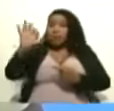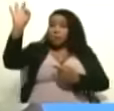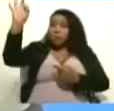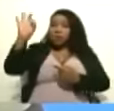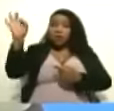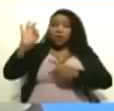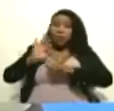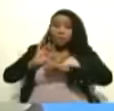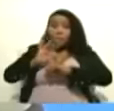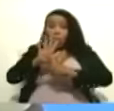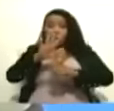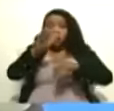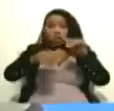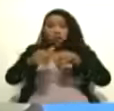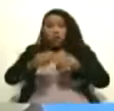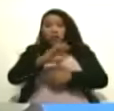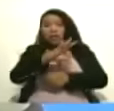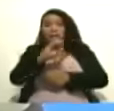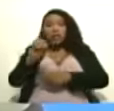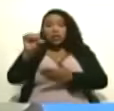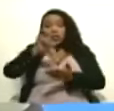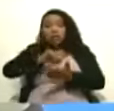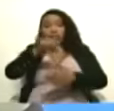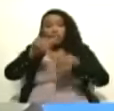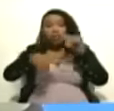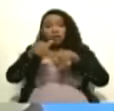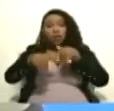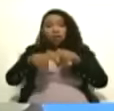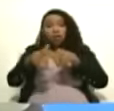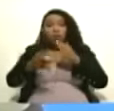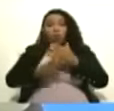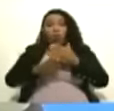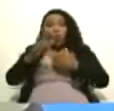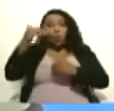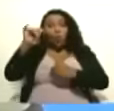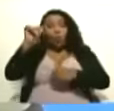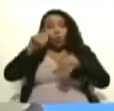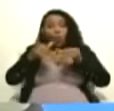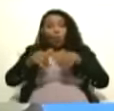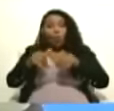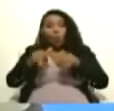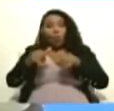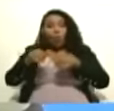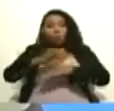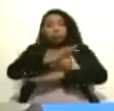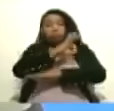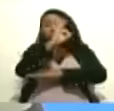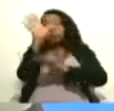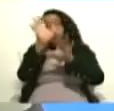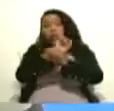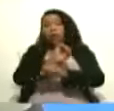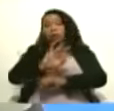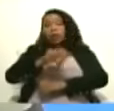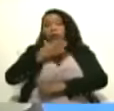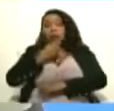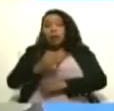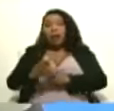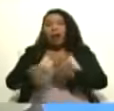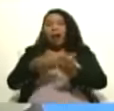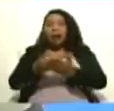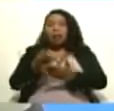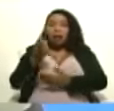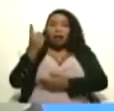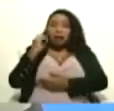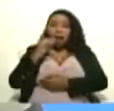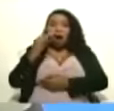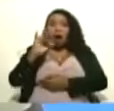porque como más de 300 centros de votación todavía estaban votando hasta altas horas de la noche el 3 de diciembre hasta ayer hasta antes ayer